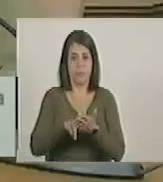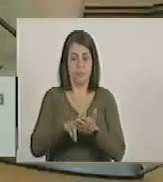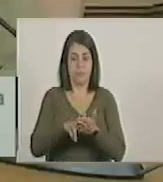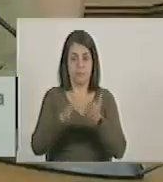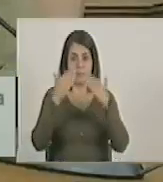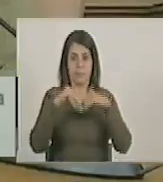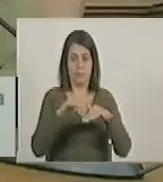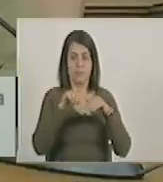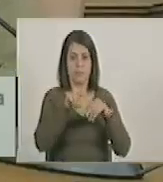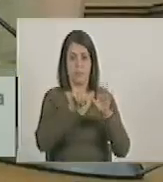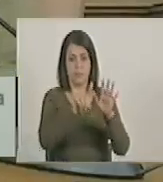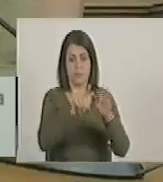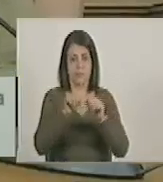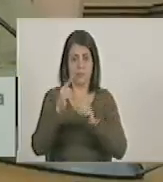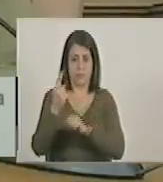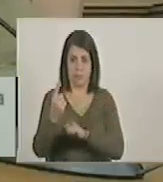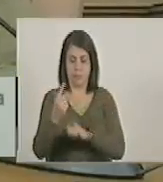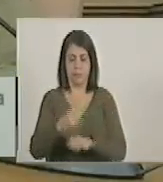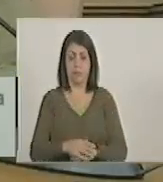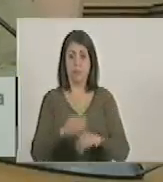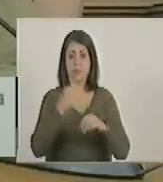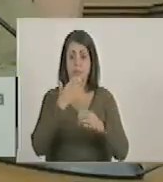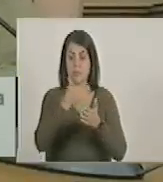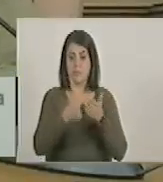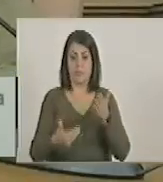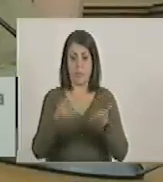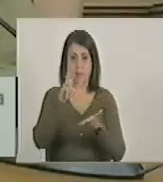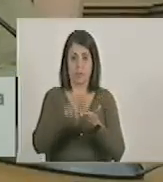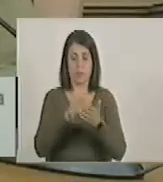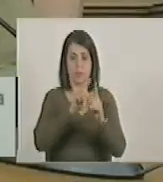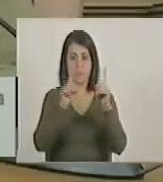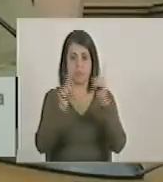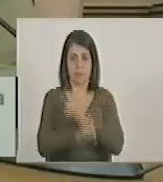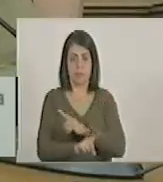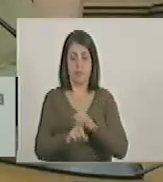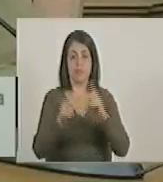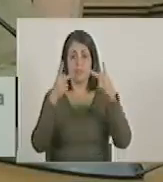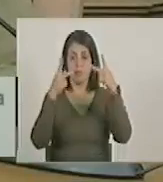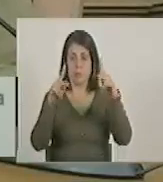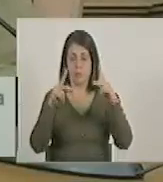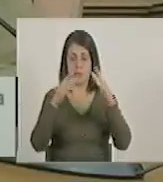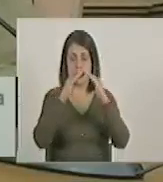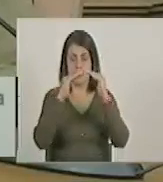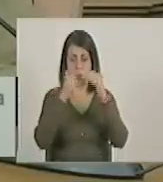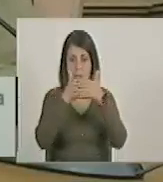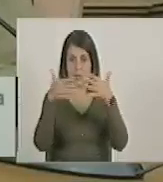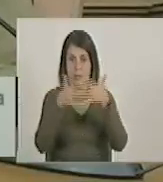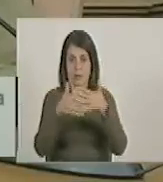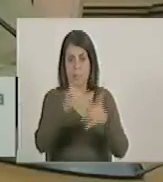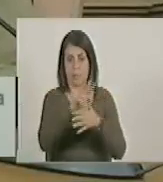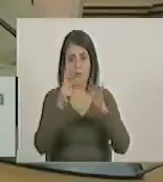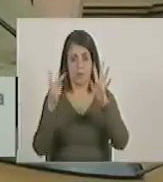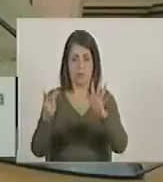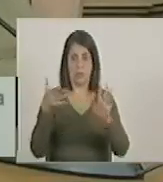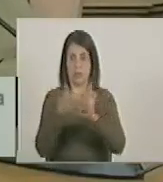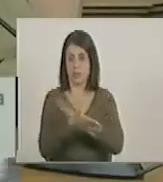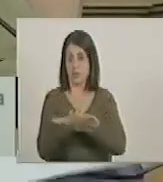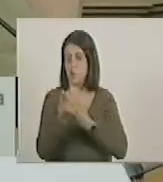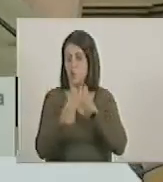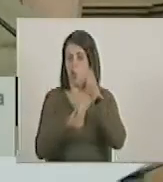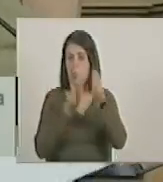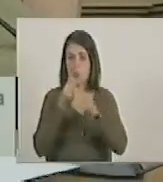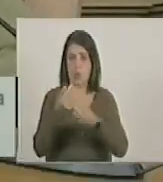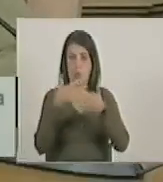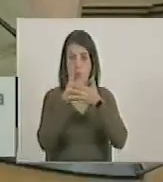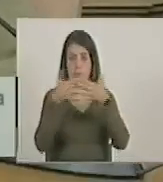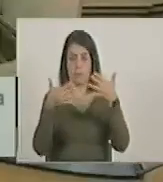Aprobado. Siguiente. 61º. Se propone aprobar con modificación el contenido del artículo 27, el cual queda redactado